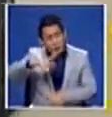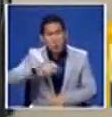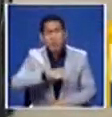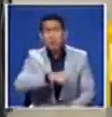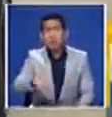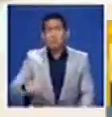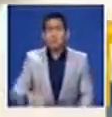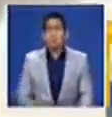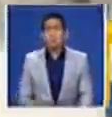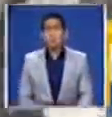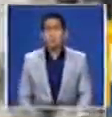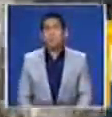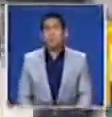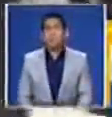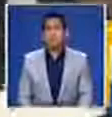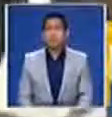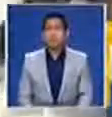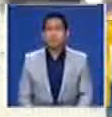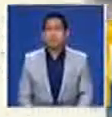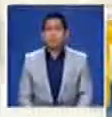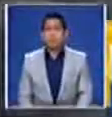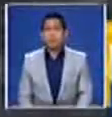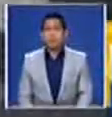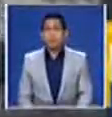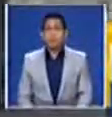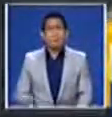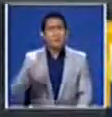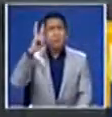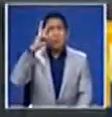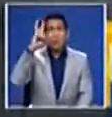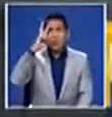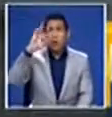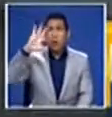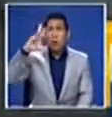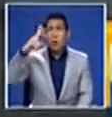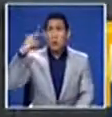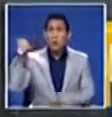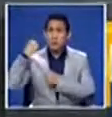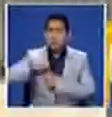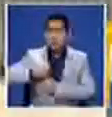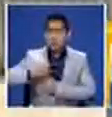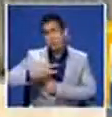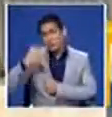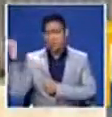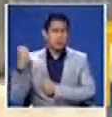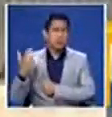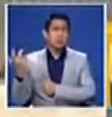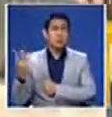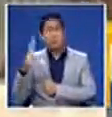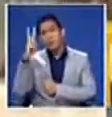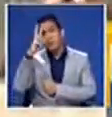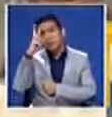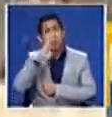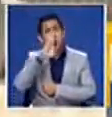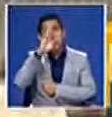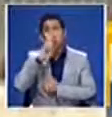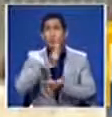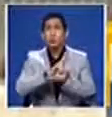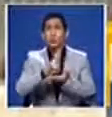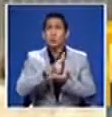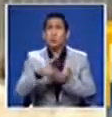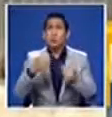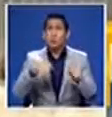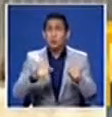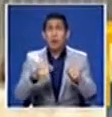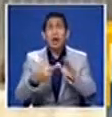andan... Es decir, ¿esta cartera? Sí, las arranchan, pasan en las motos y las arranchan. Y también la vez pasado un velorio ahí y